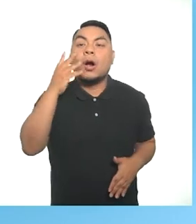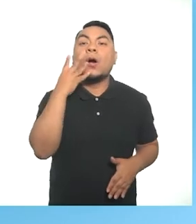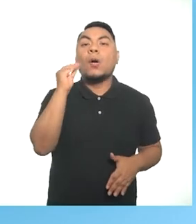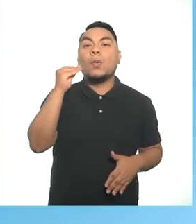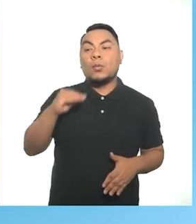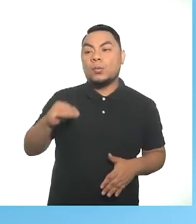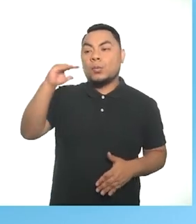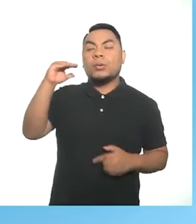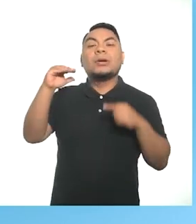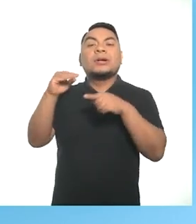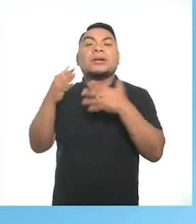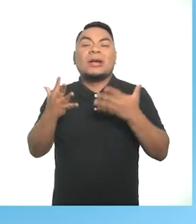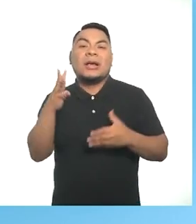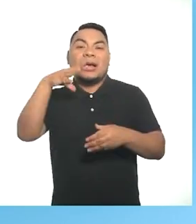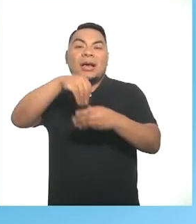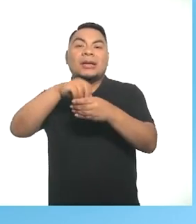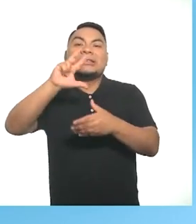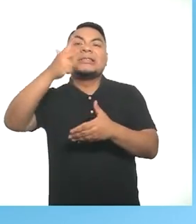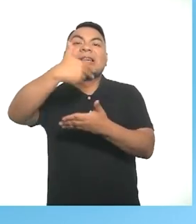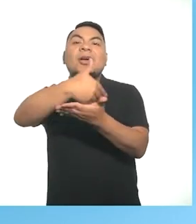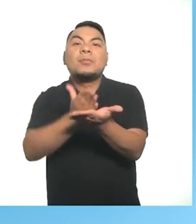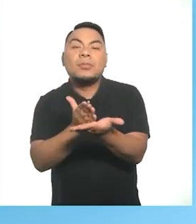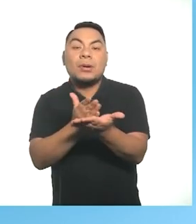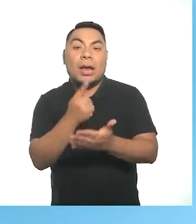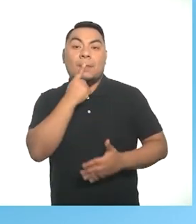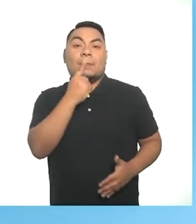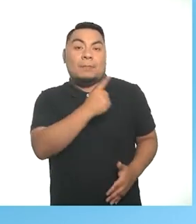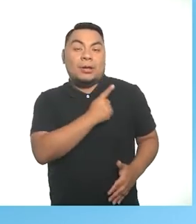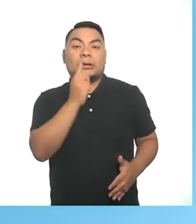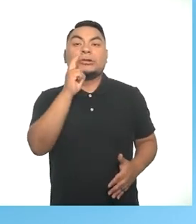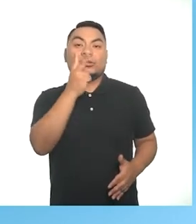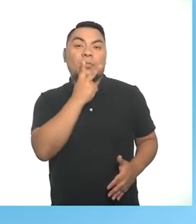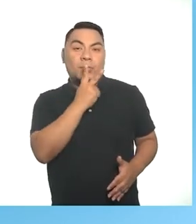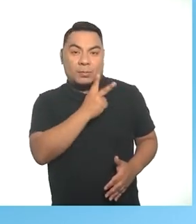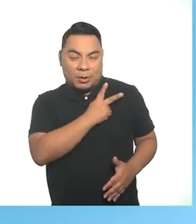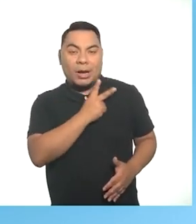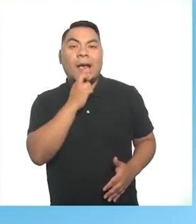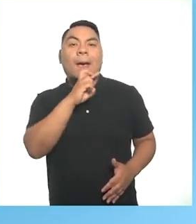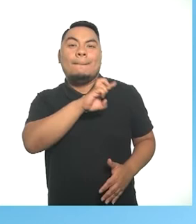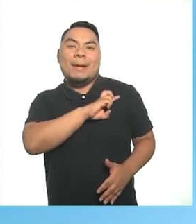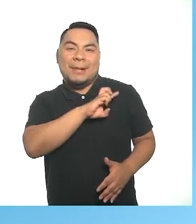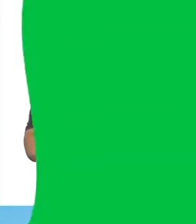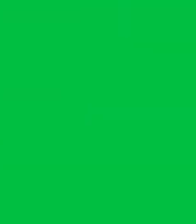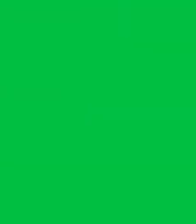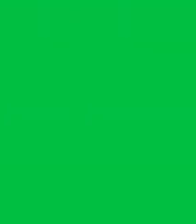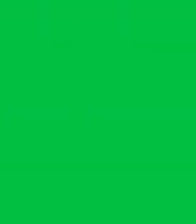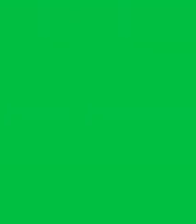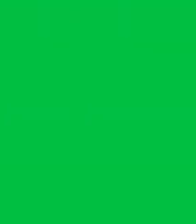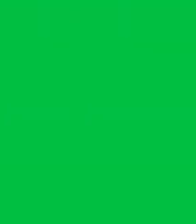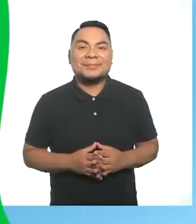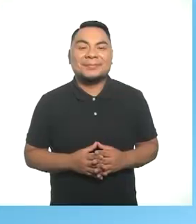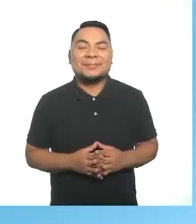y adolescentes del tercer ciclo de primer y segundo grado de primaria.